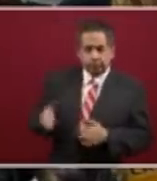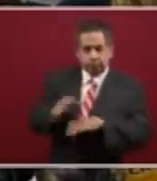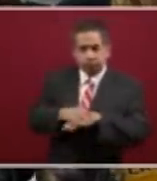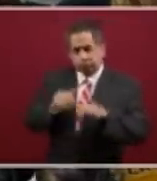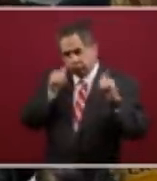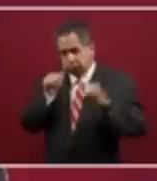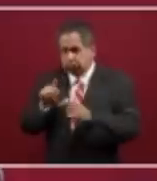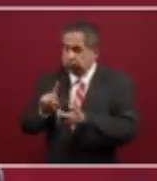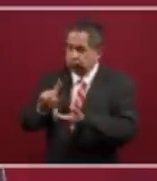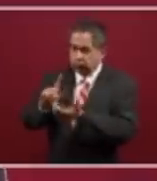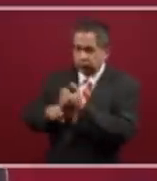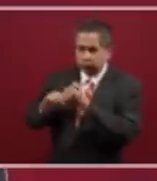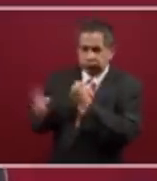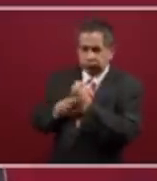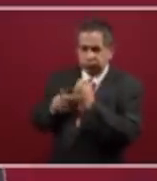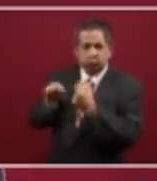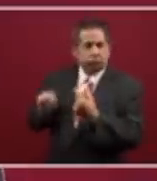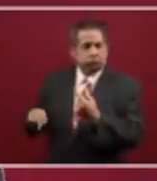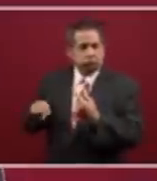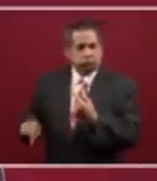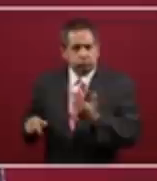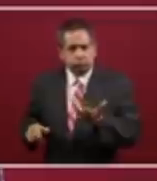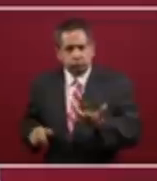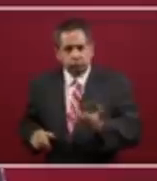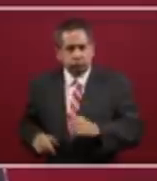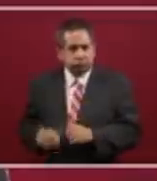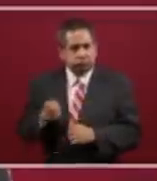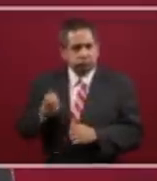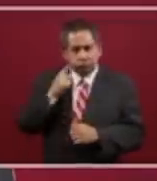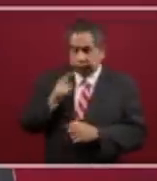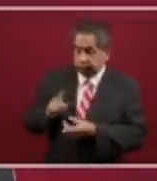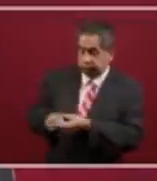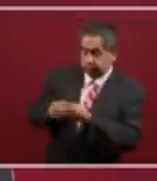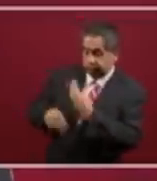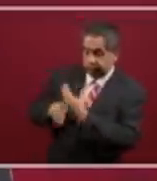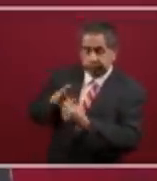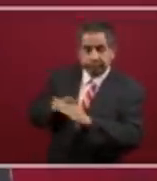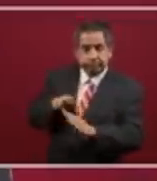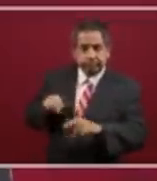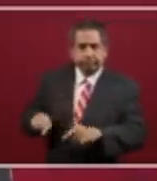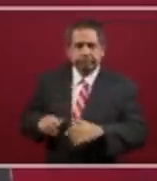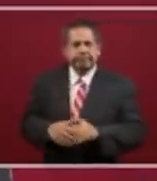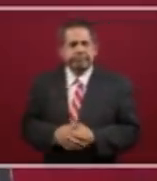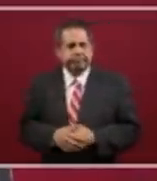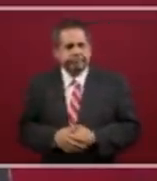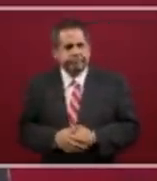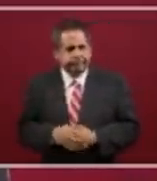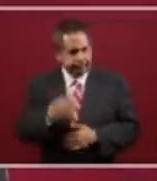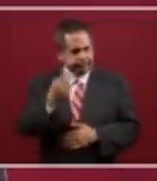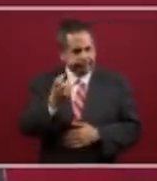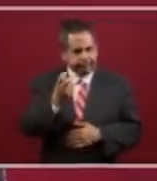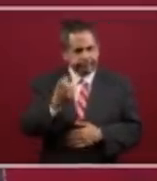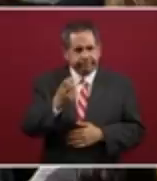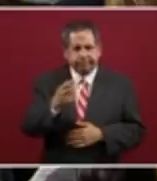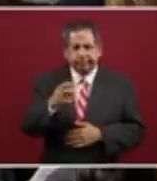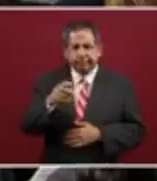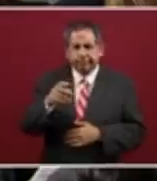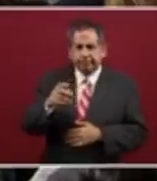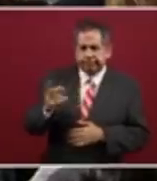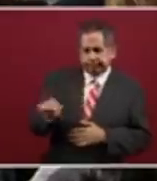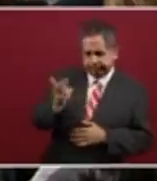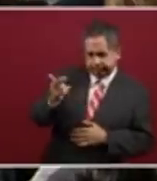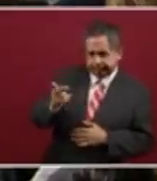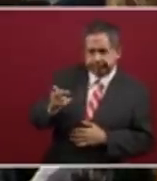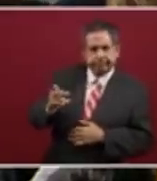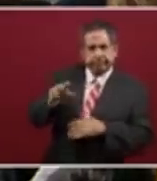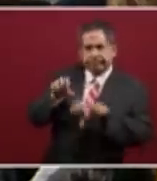atiendan las causas que originan el fenómeno migratorio tras el ajuste de perspectiva crediticia para méxico